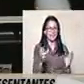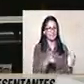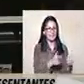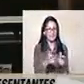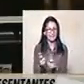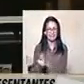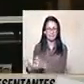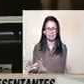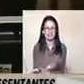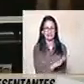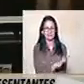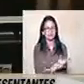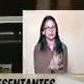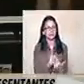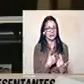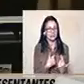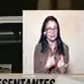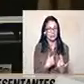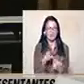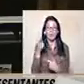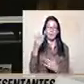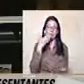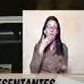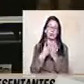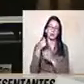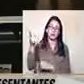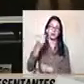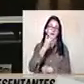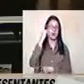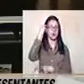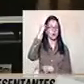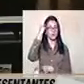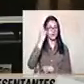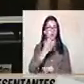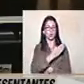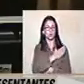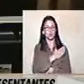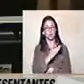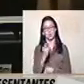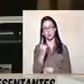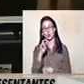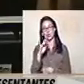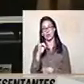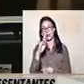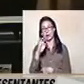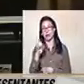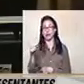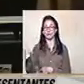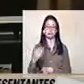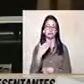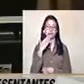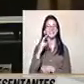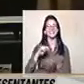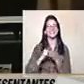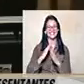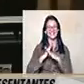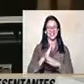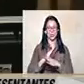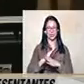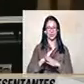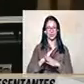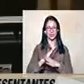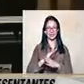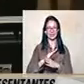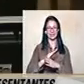las masacres, y que gracias a ese gobierno y a esa seguridad democrática pudimos